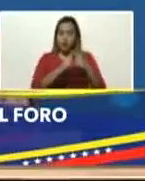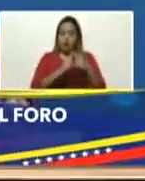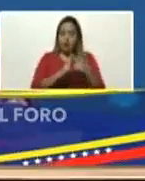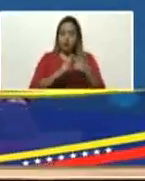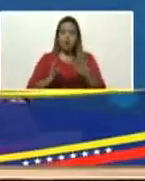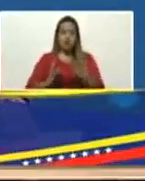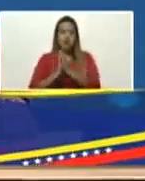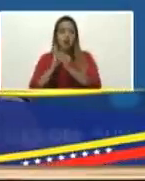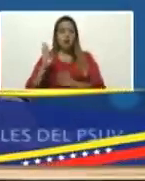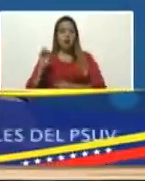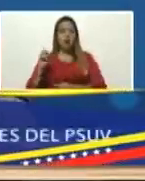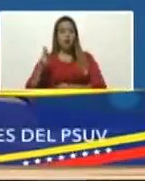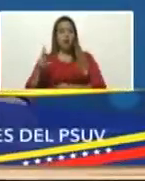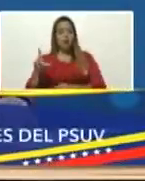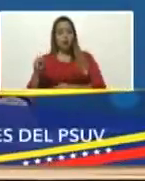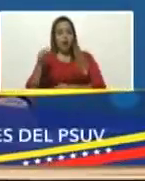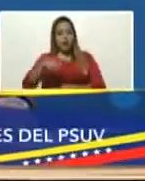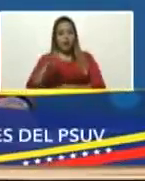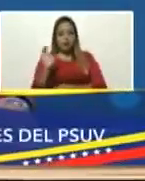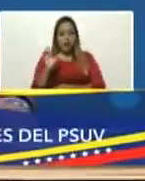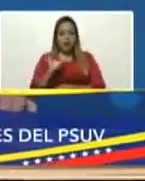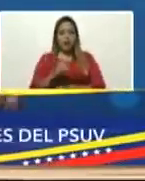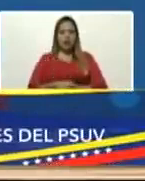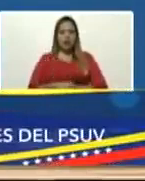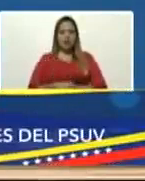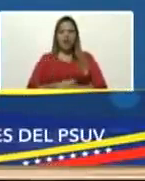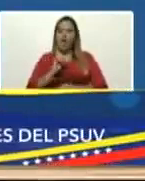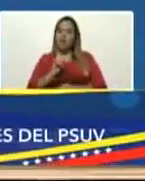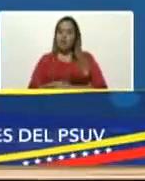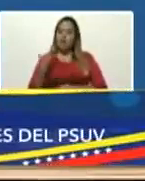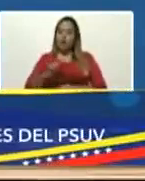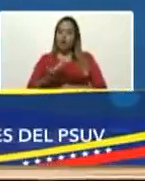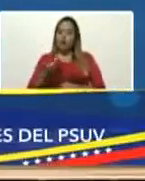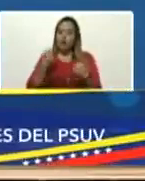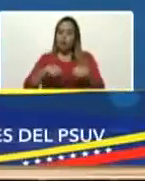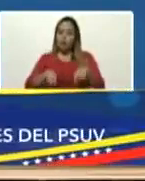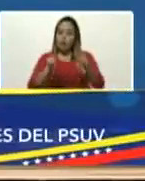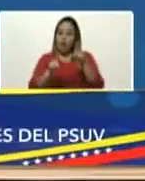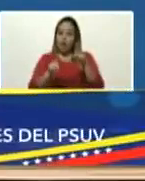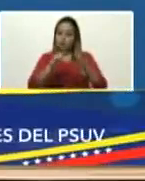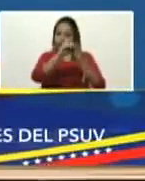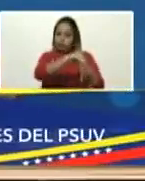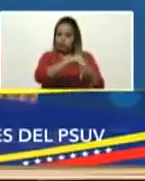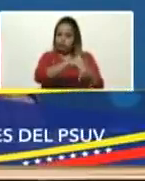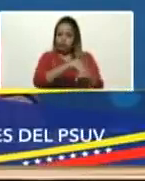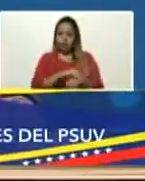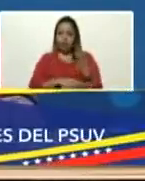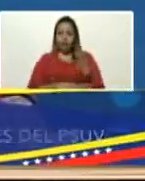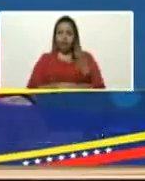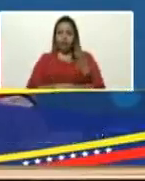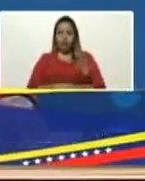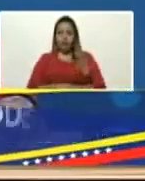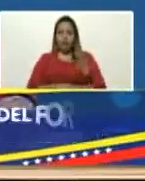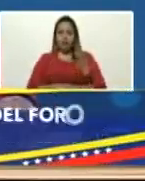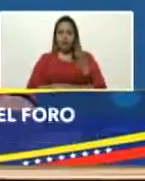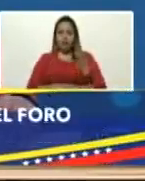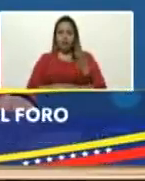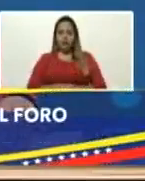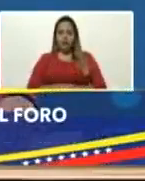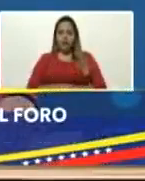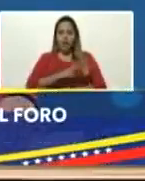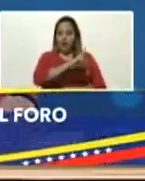en Caracas. También es bueno aprovechar la oportunidad para informar que tenemos del 20